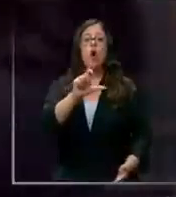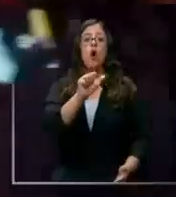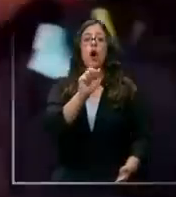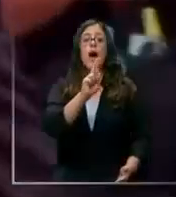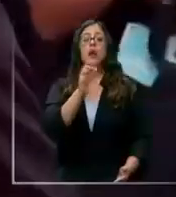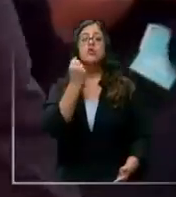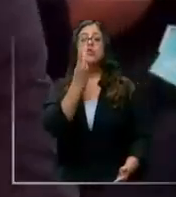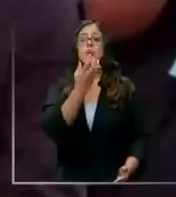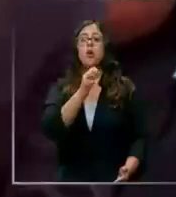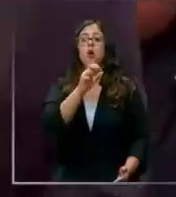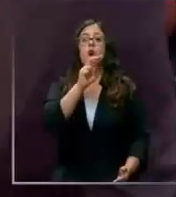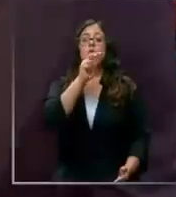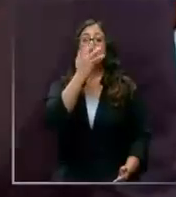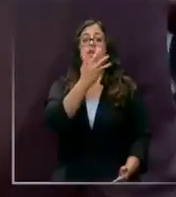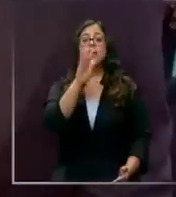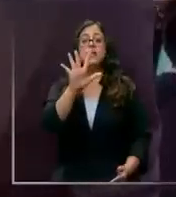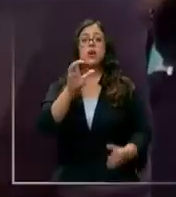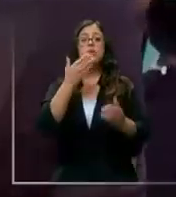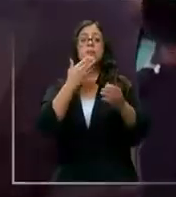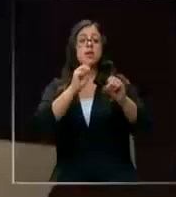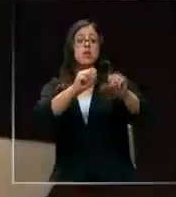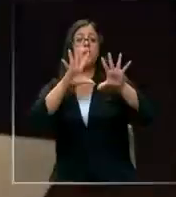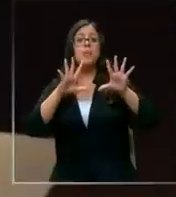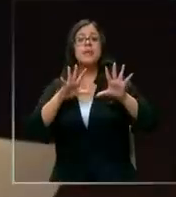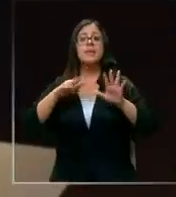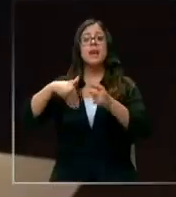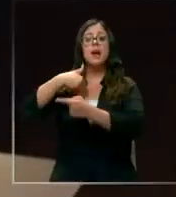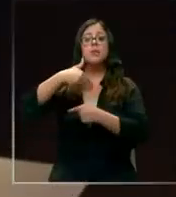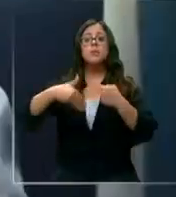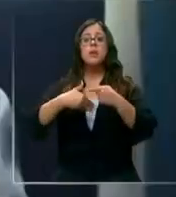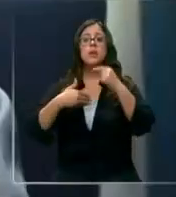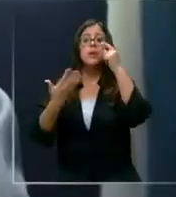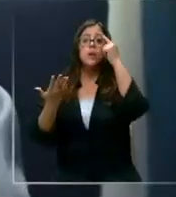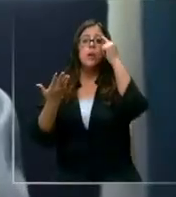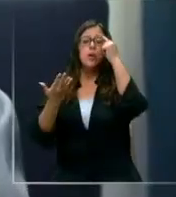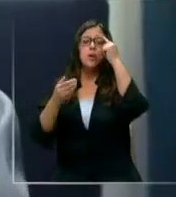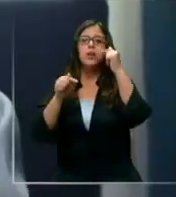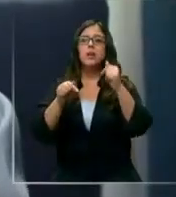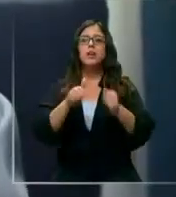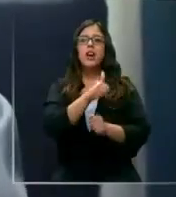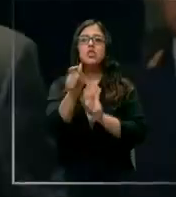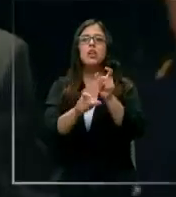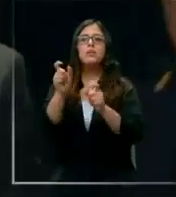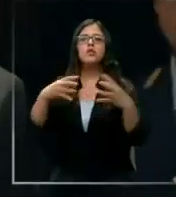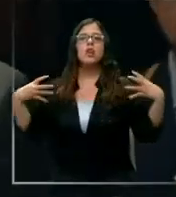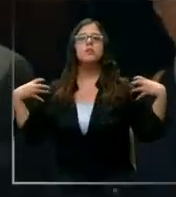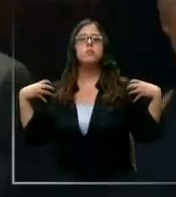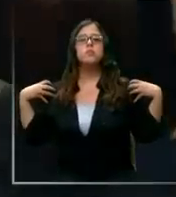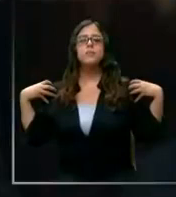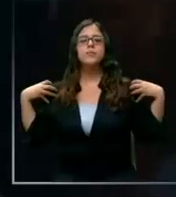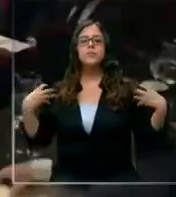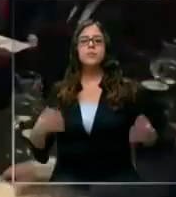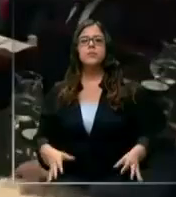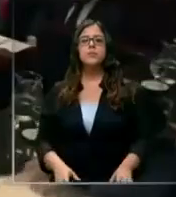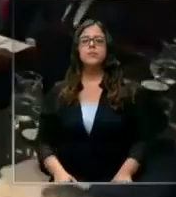una especial sorpresa para Sudamérica. Meter preso a Videla. A todos los responsables.